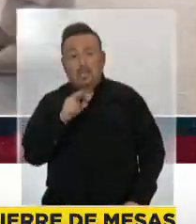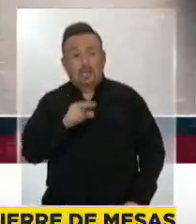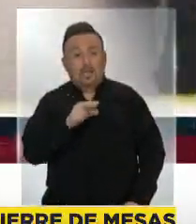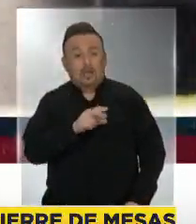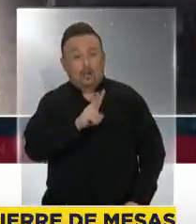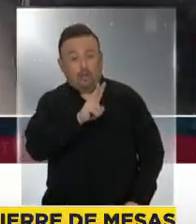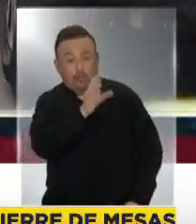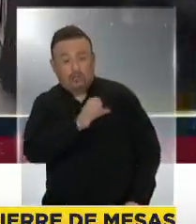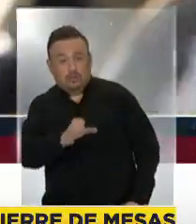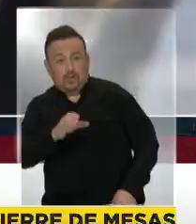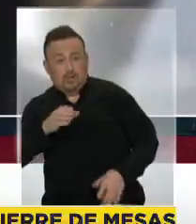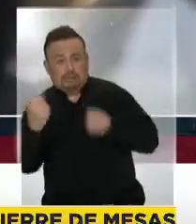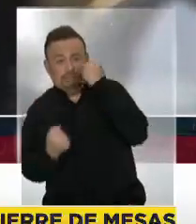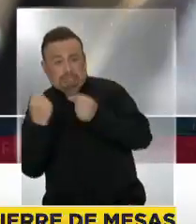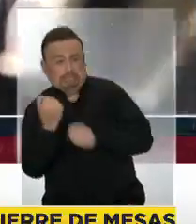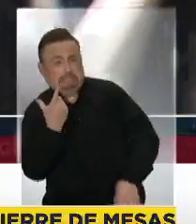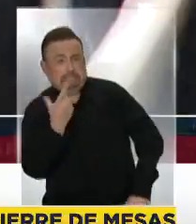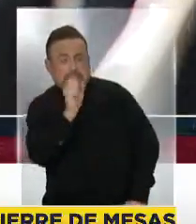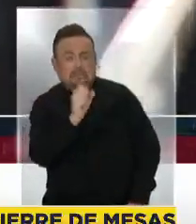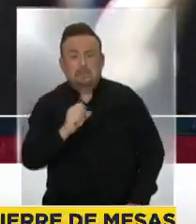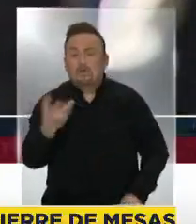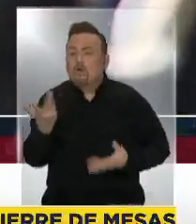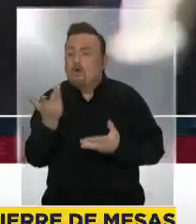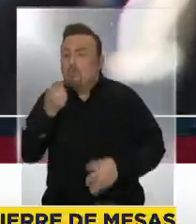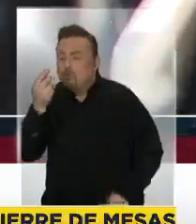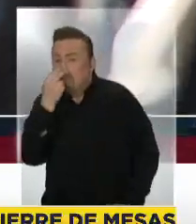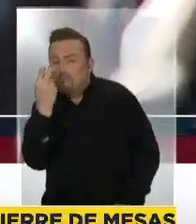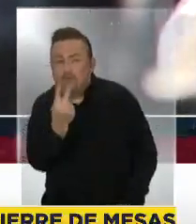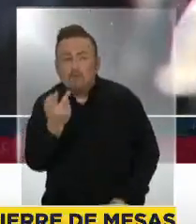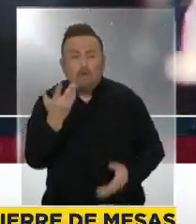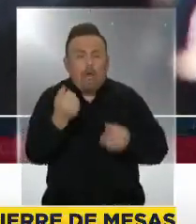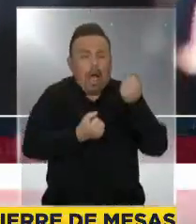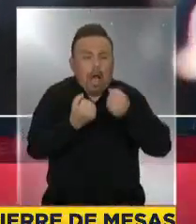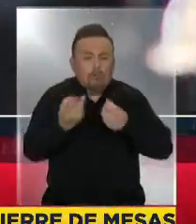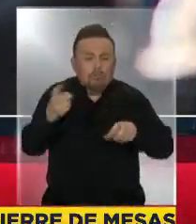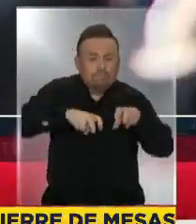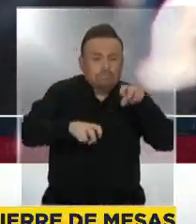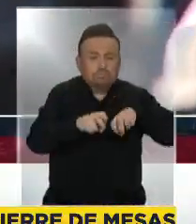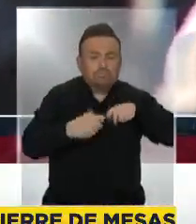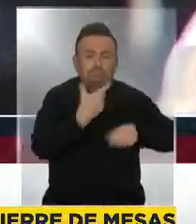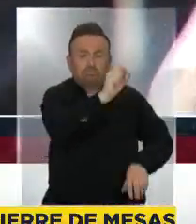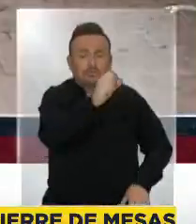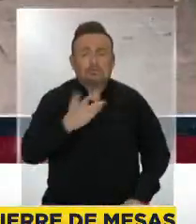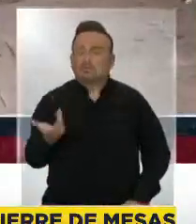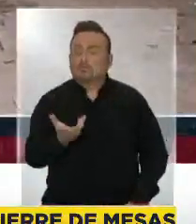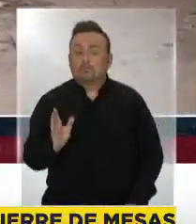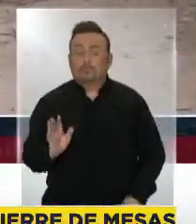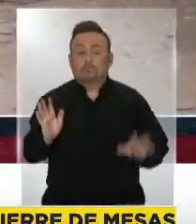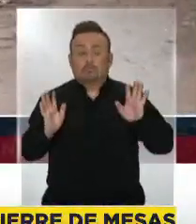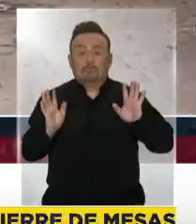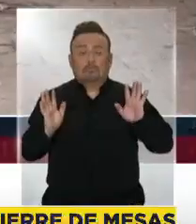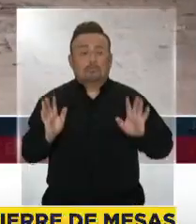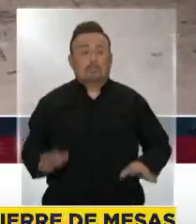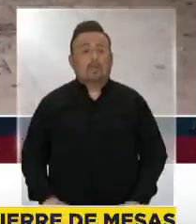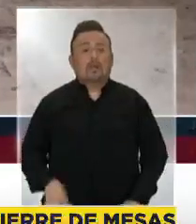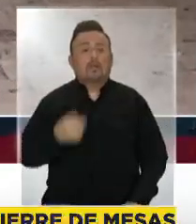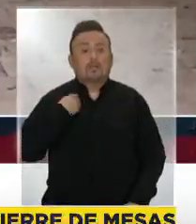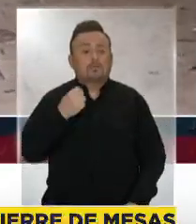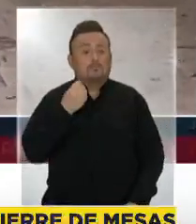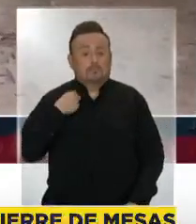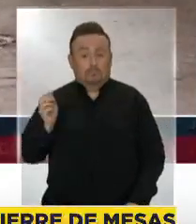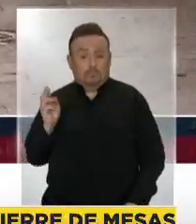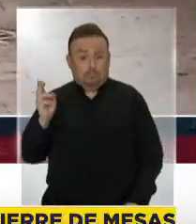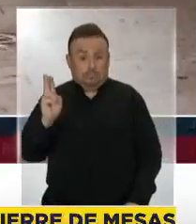salieron arrancando? ¿Qué es lo que se sabe? ¿Si fueron en vehículo, quizás a pie? No, nada, que bueno, se llama, solo llegamos acá